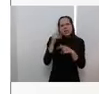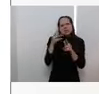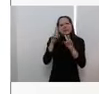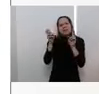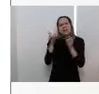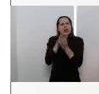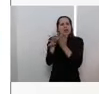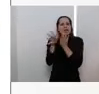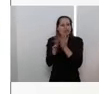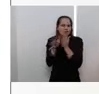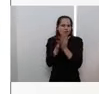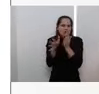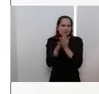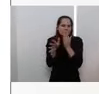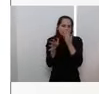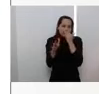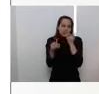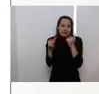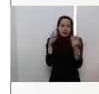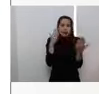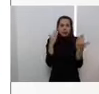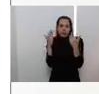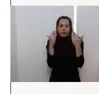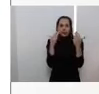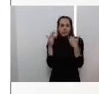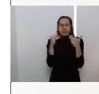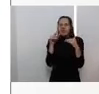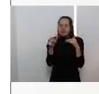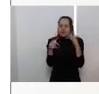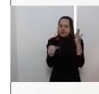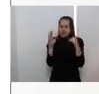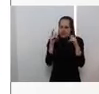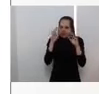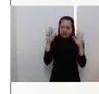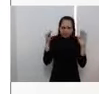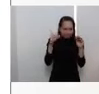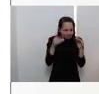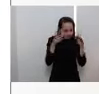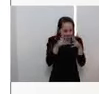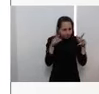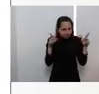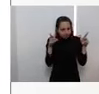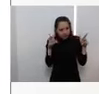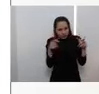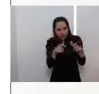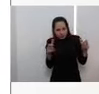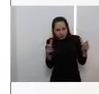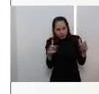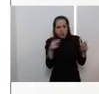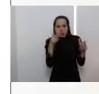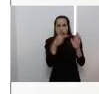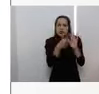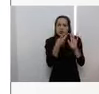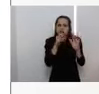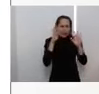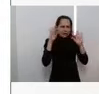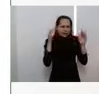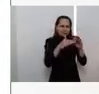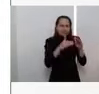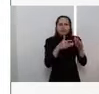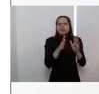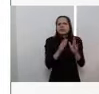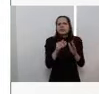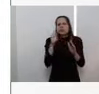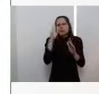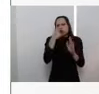y si vemos y comparamos la cantidad de atenciones que hicimos en el 2020 estamos hablando de un millón quinientos setenta